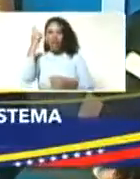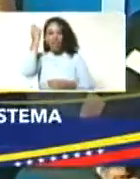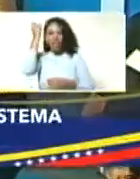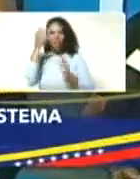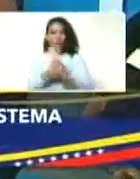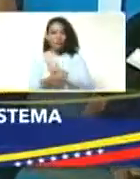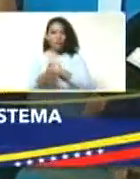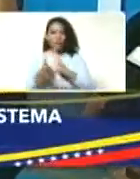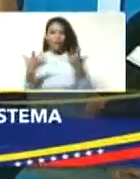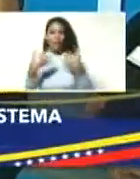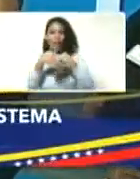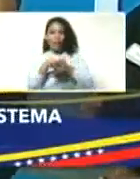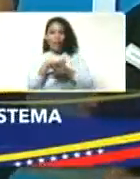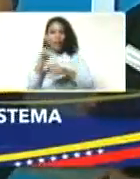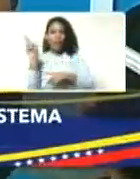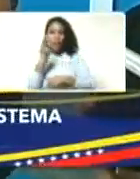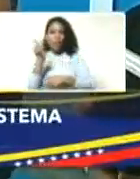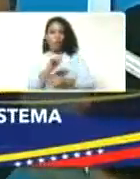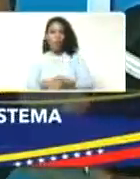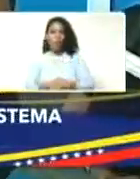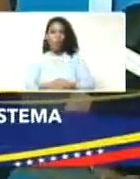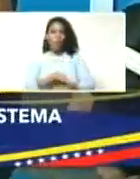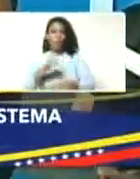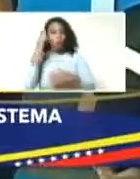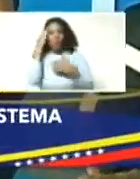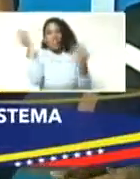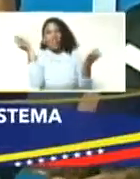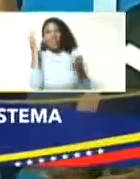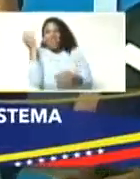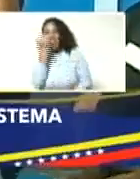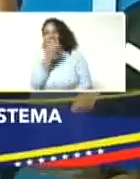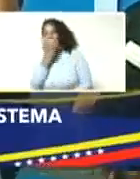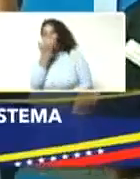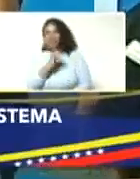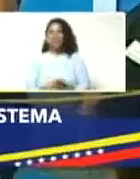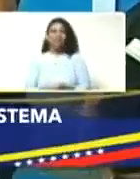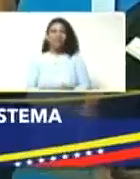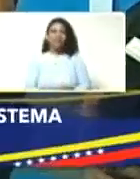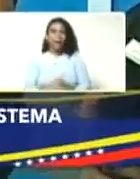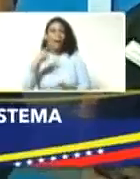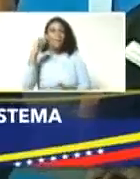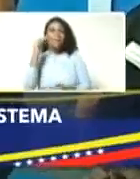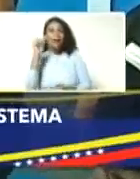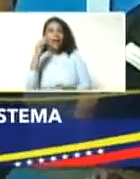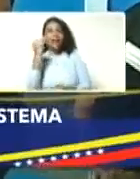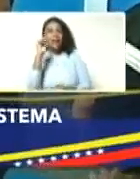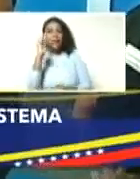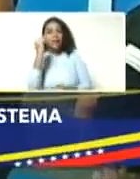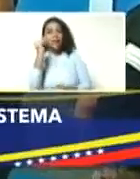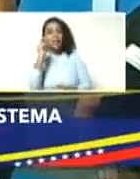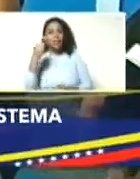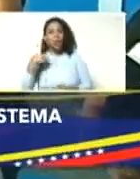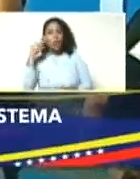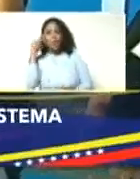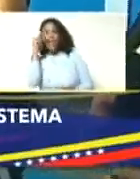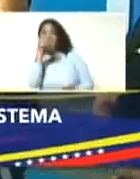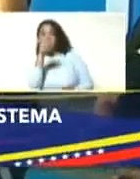De la combinación de ellos. ¿Por qué? No sé. Maribí. Gracias, señor presidente. Te vi,